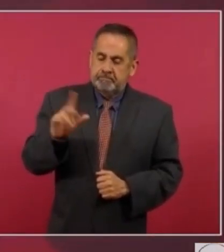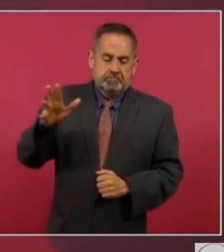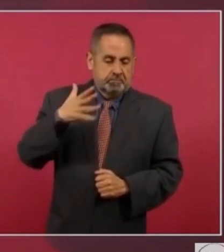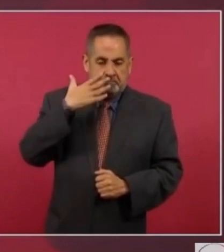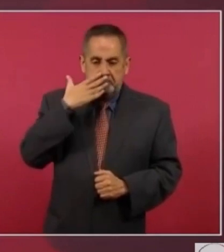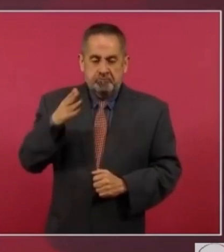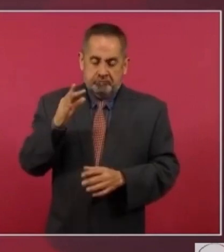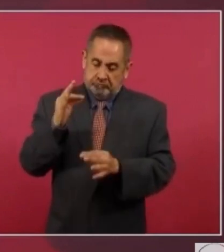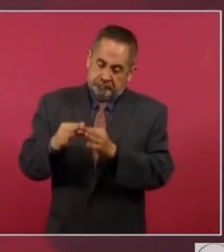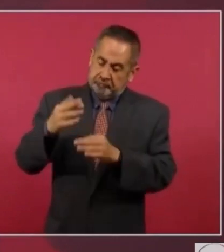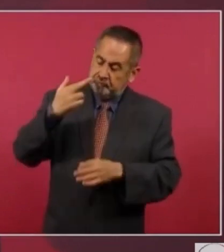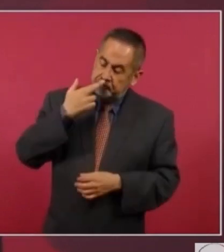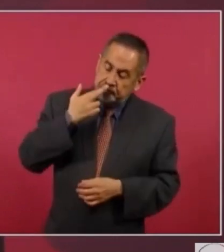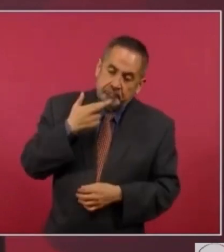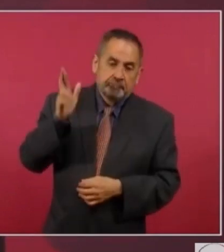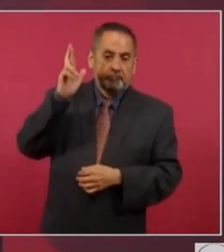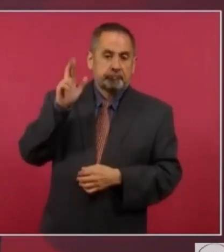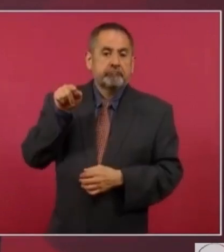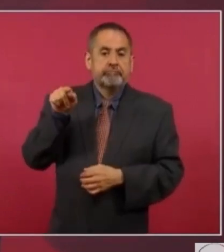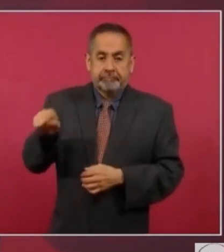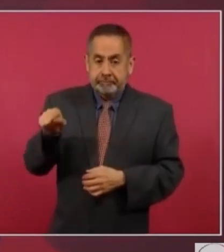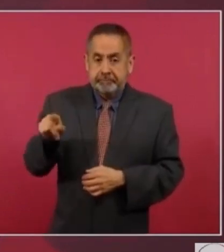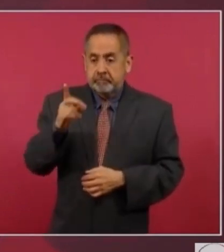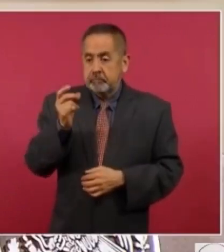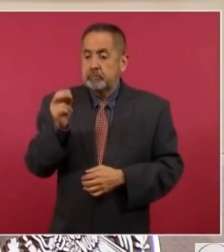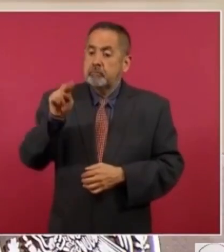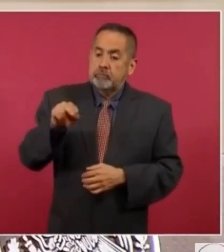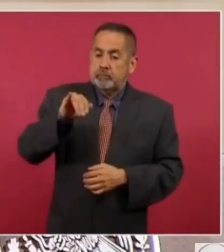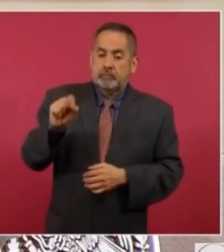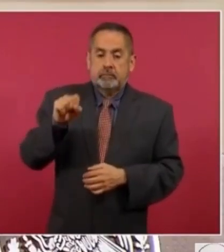extraordinario, de lo mejor, además